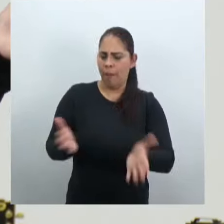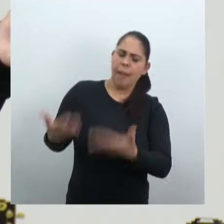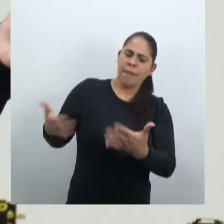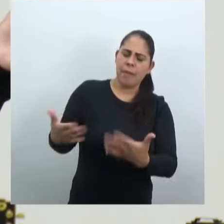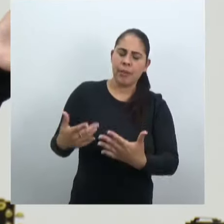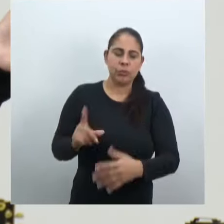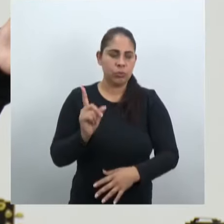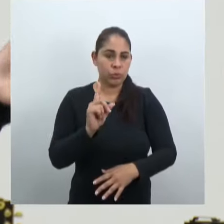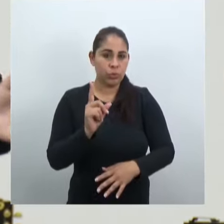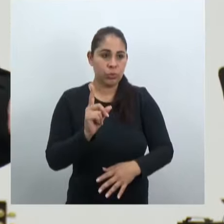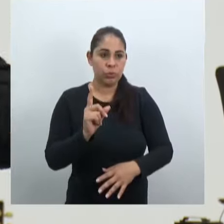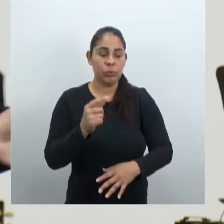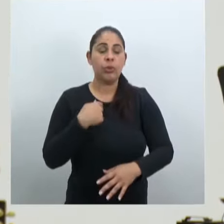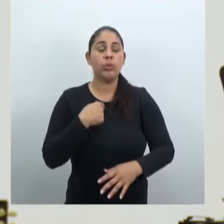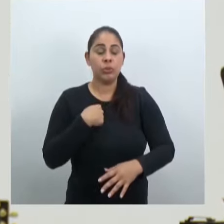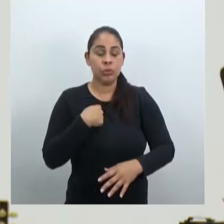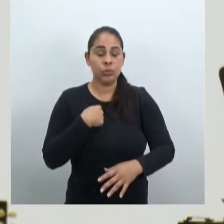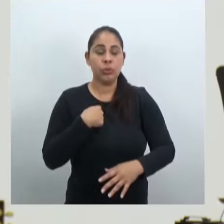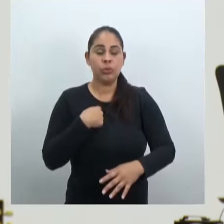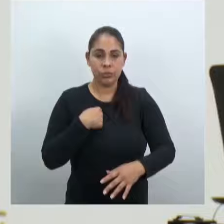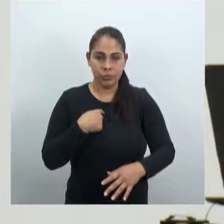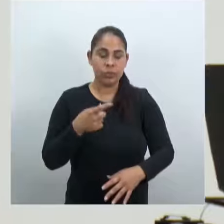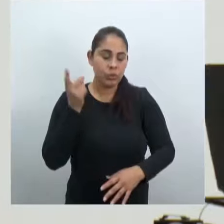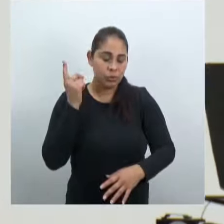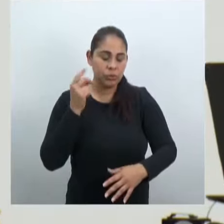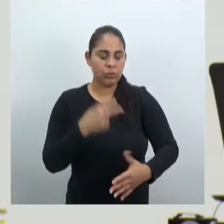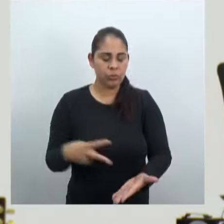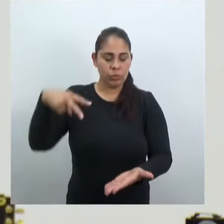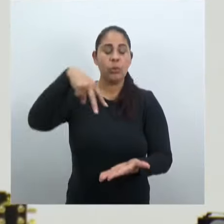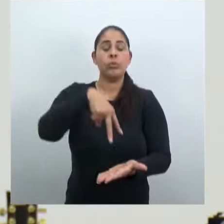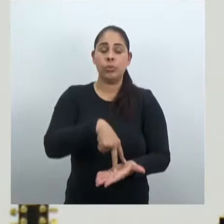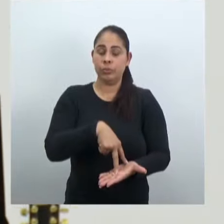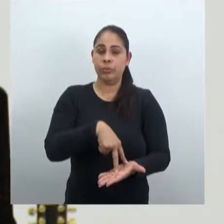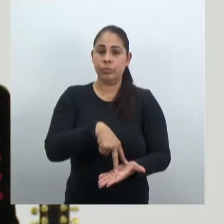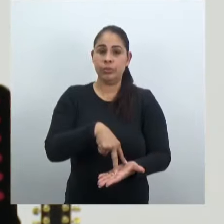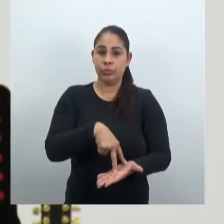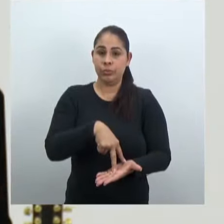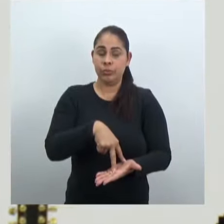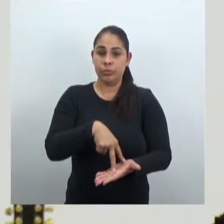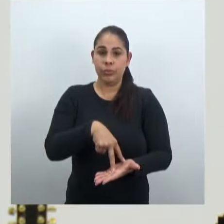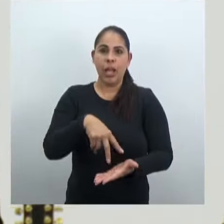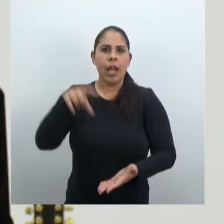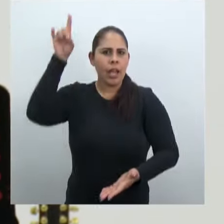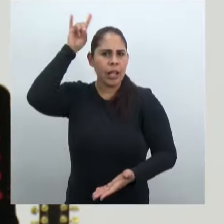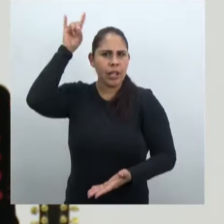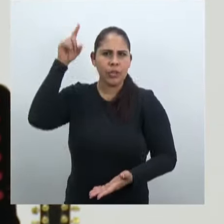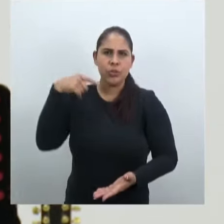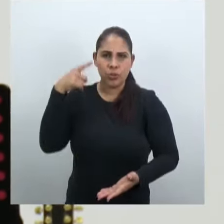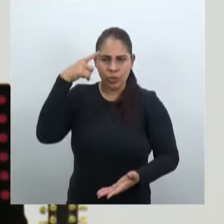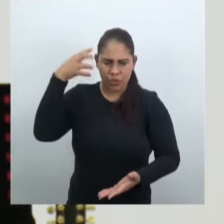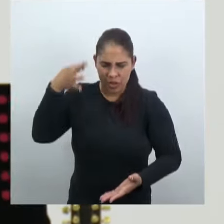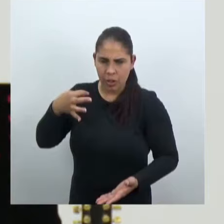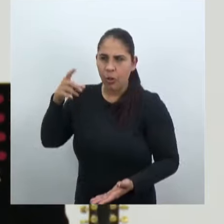me despierto. Yo estoy seguro, seguro, que el diablo todas las noches le dice a los demonios: que nadie me